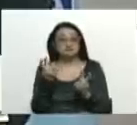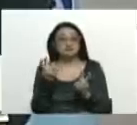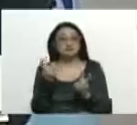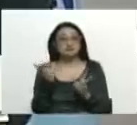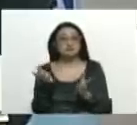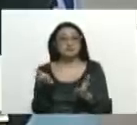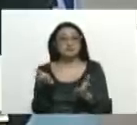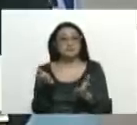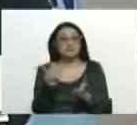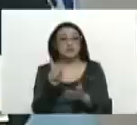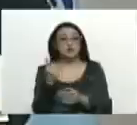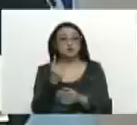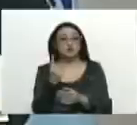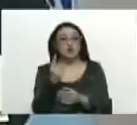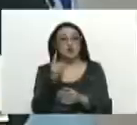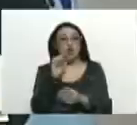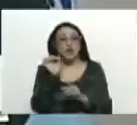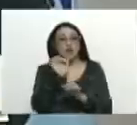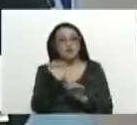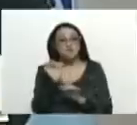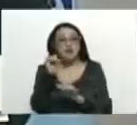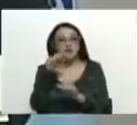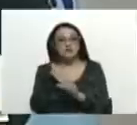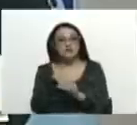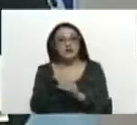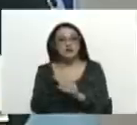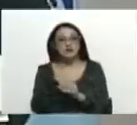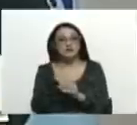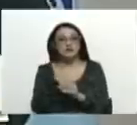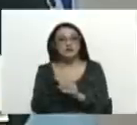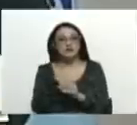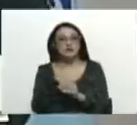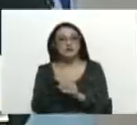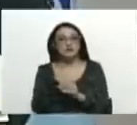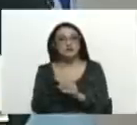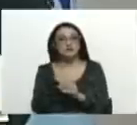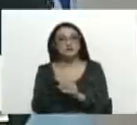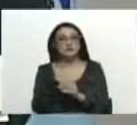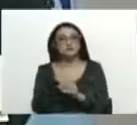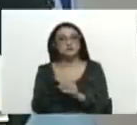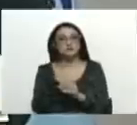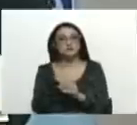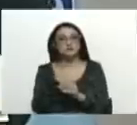no solo de depuración interna sino de profilaxia social